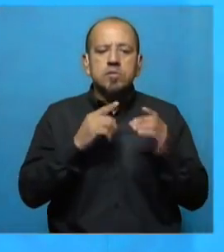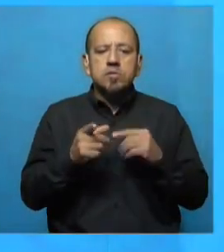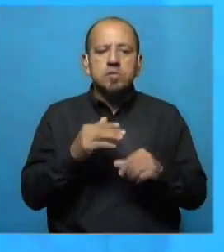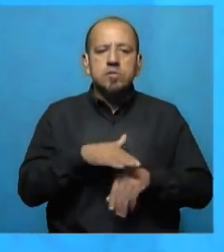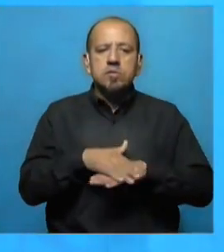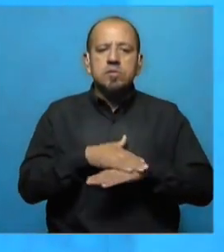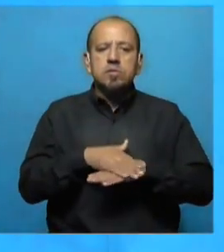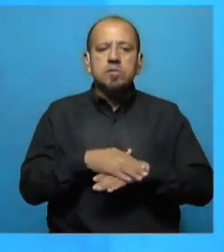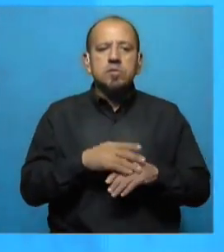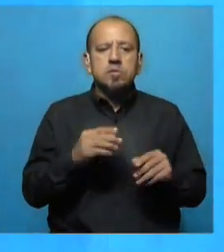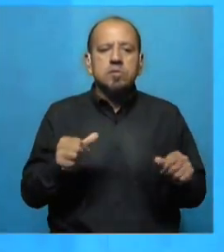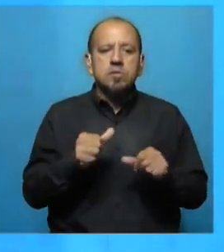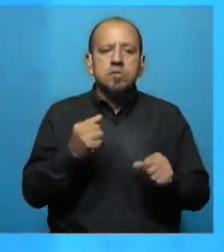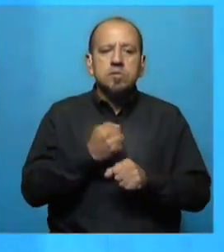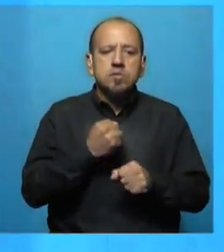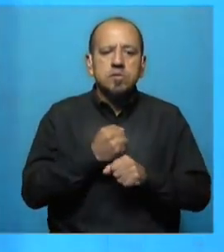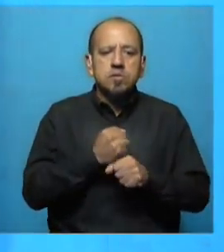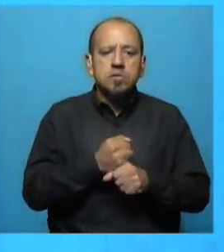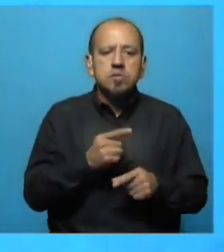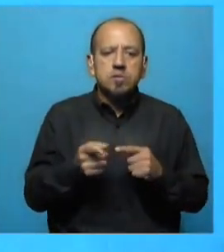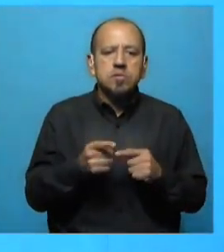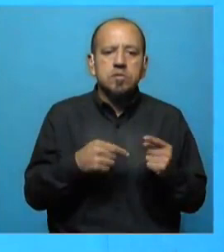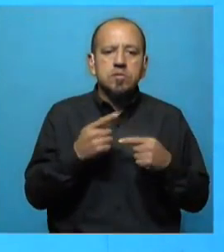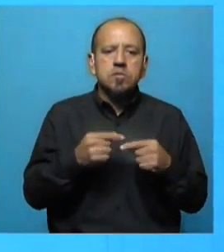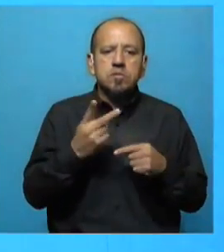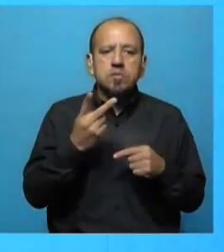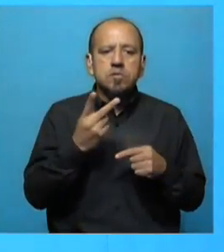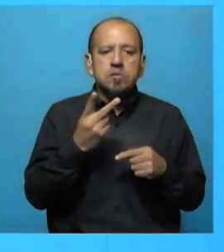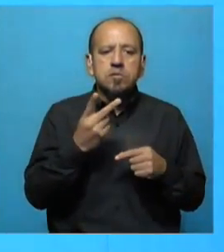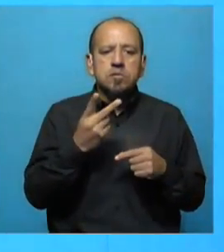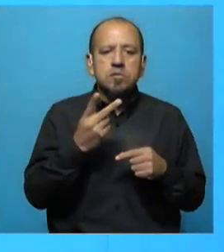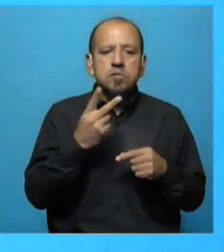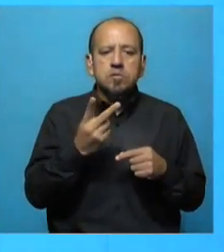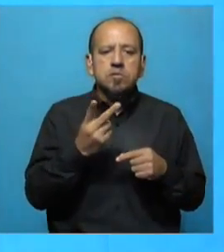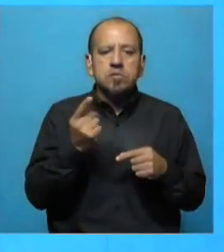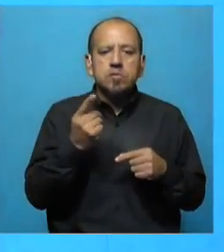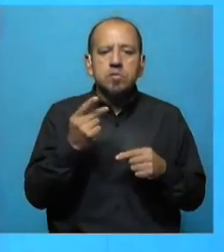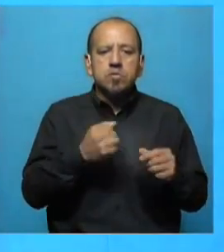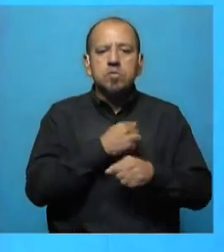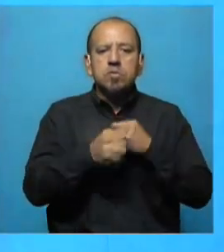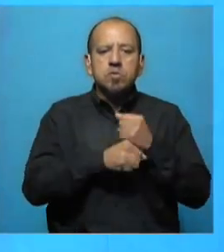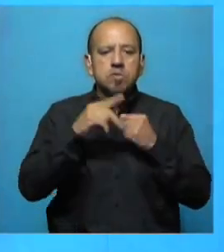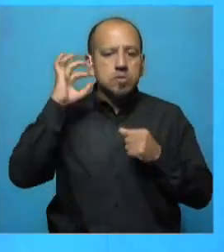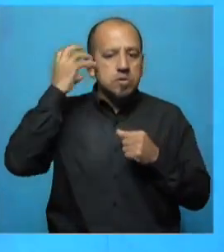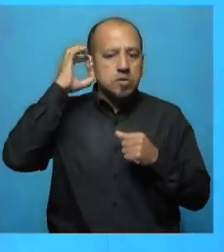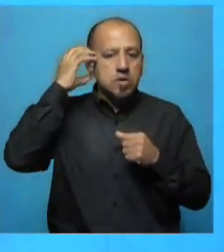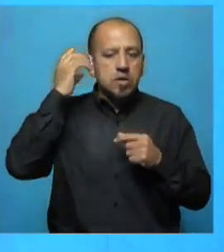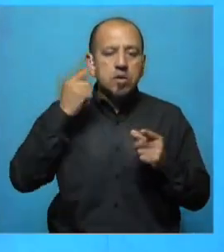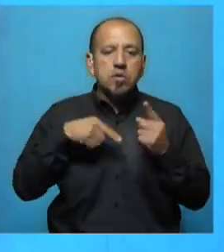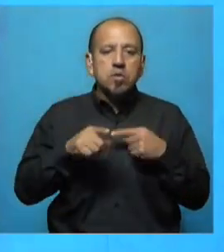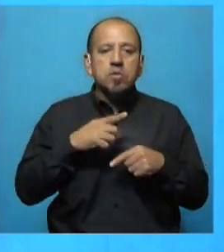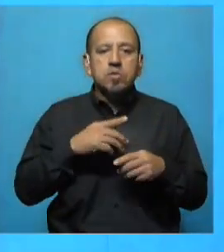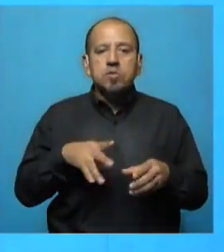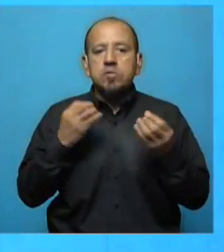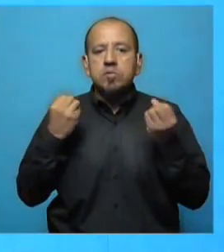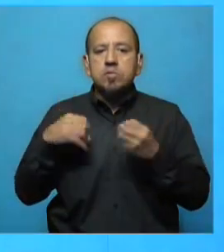dejé un trabajo que hacía muchos años que tenía ininterrumpido yo hacía 21 años que estaba en radio ininterrumpidamente y si